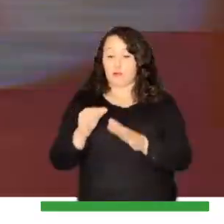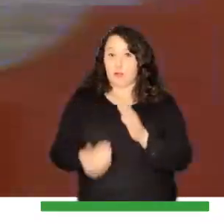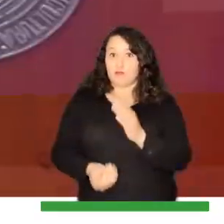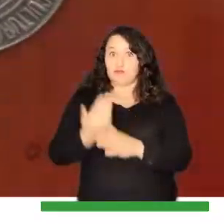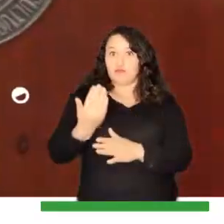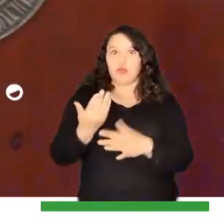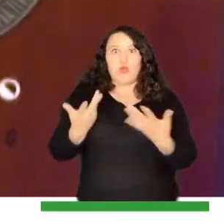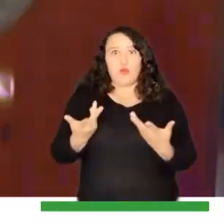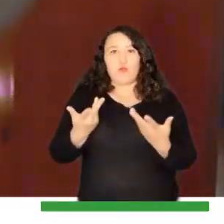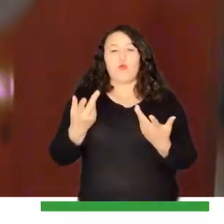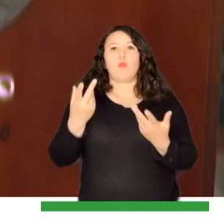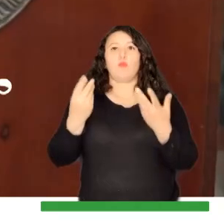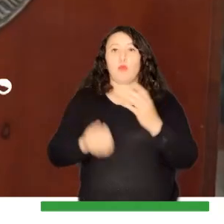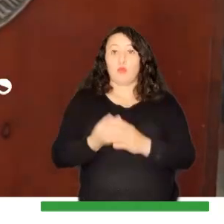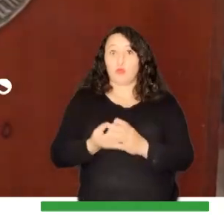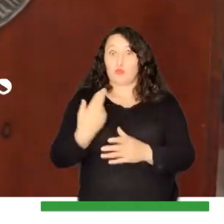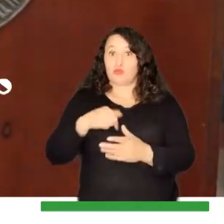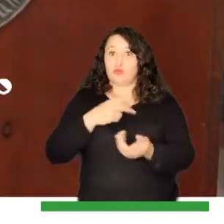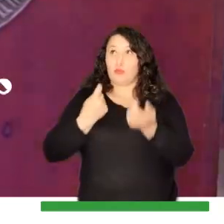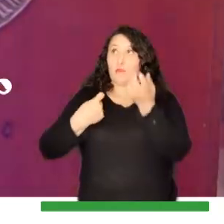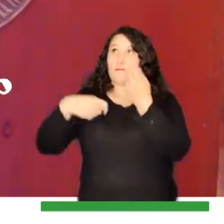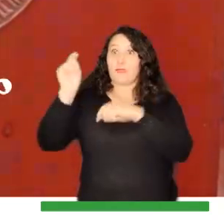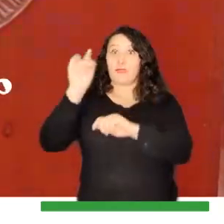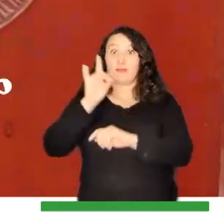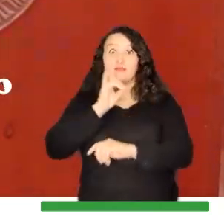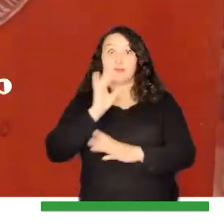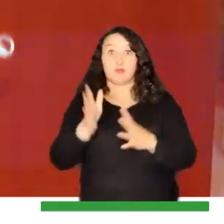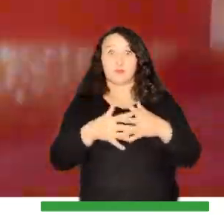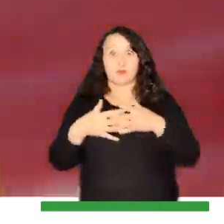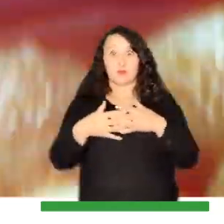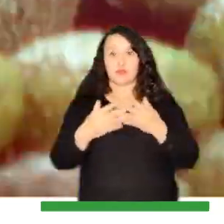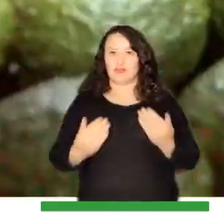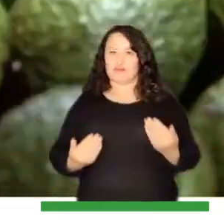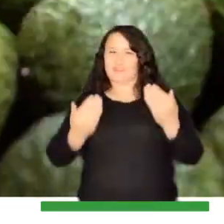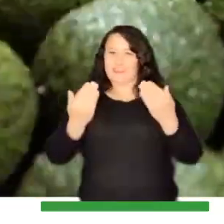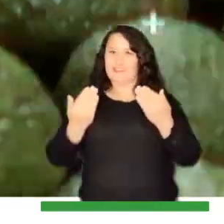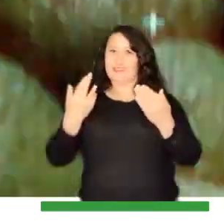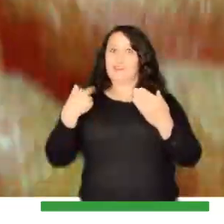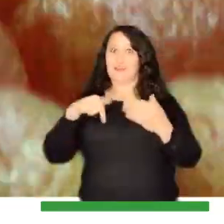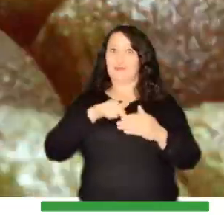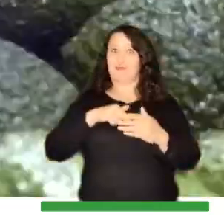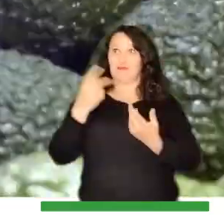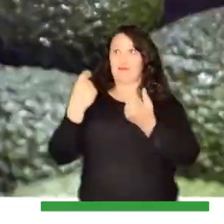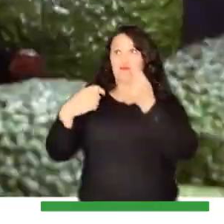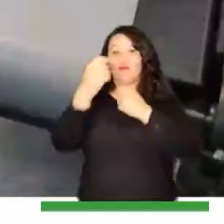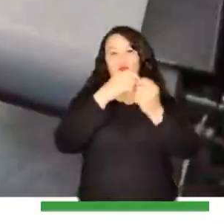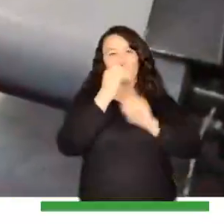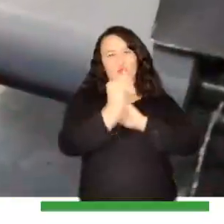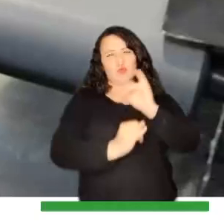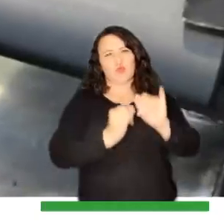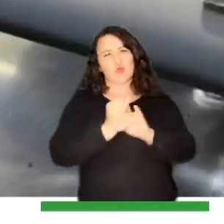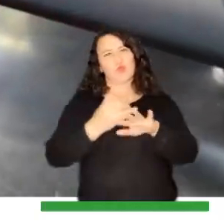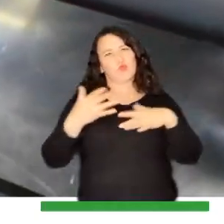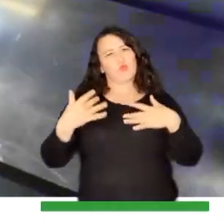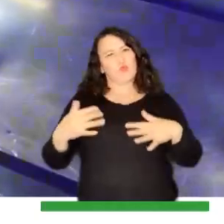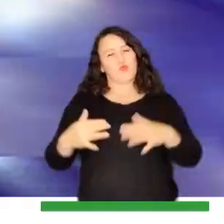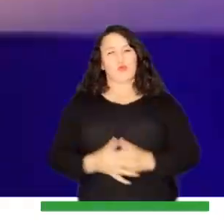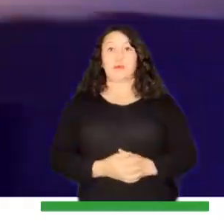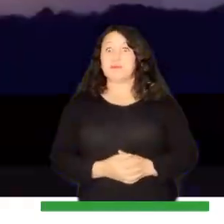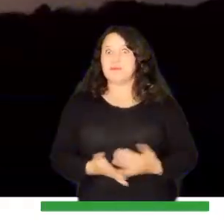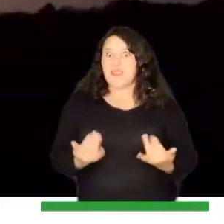actualizar los requisitos para exportar nuestros productos a los Estados Unidos, aumentando nuestra presencia en los más importantes mercados